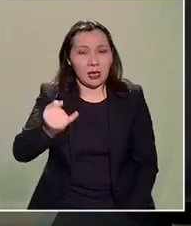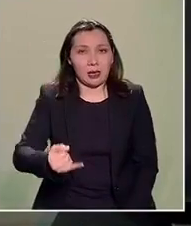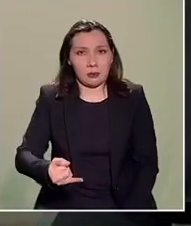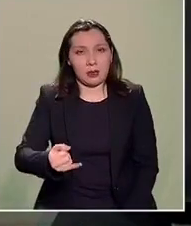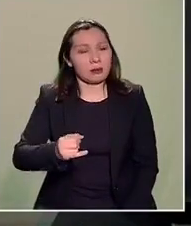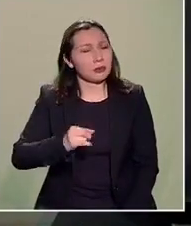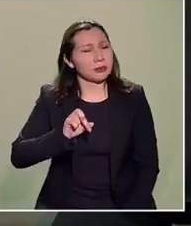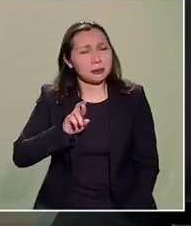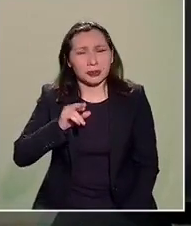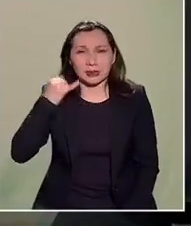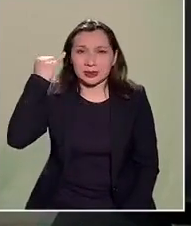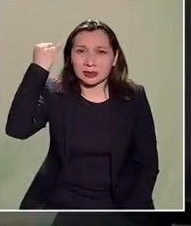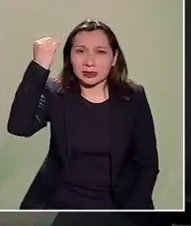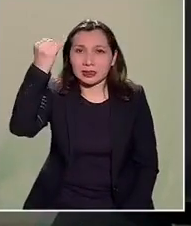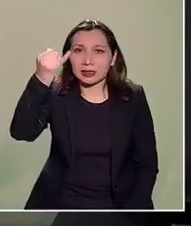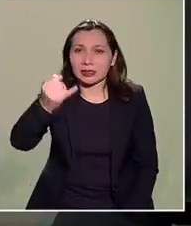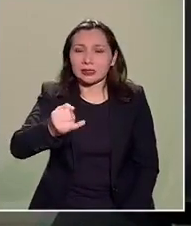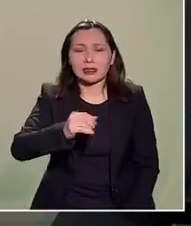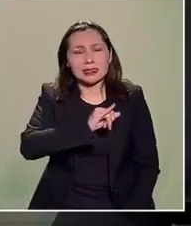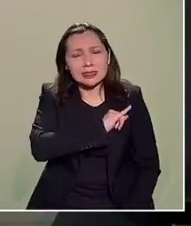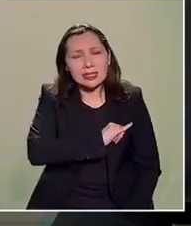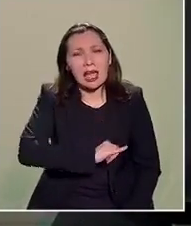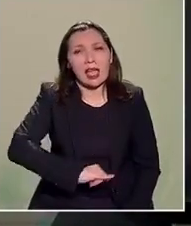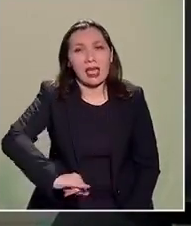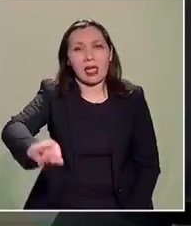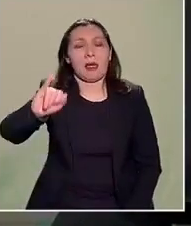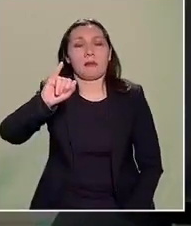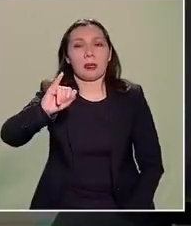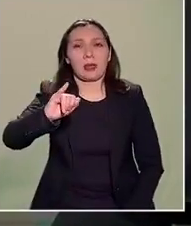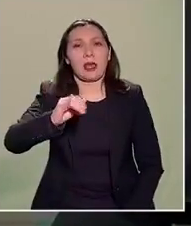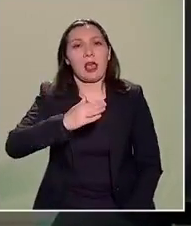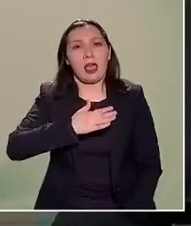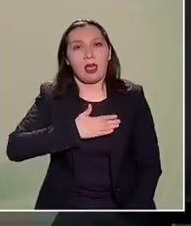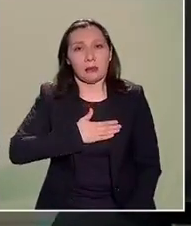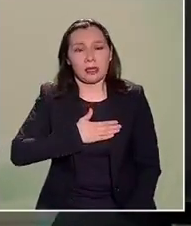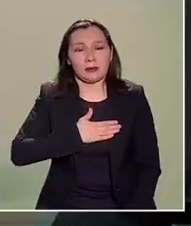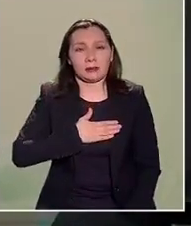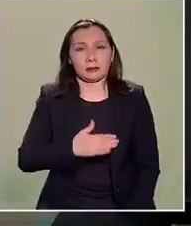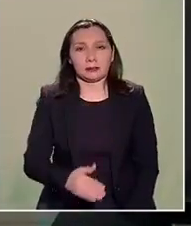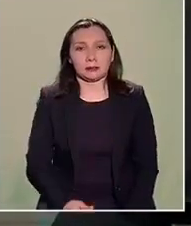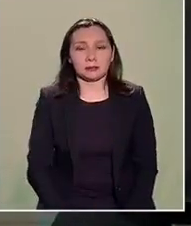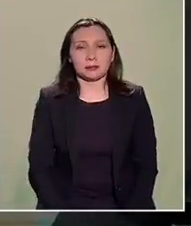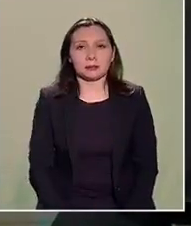por siempre y para siempre amén